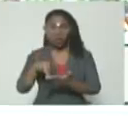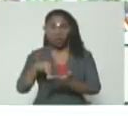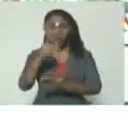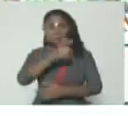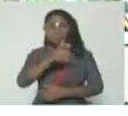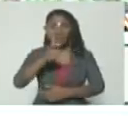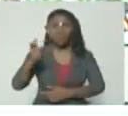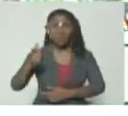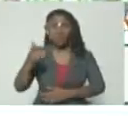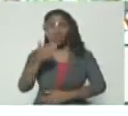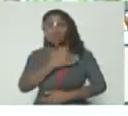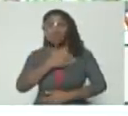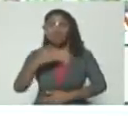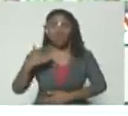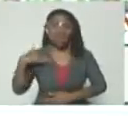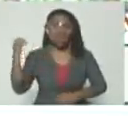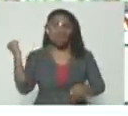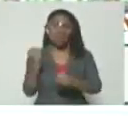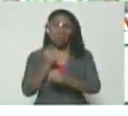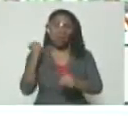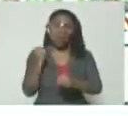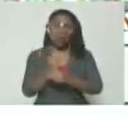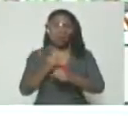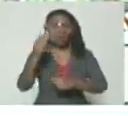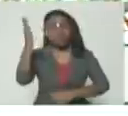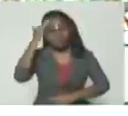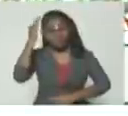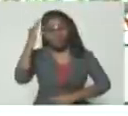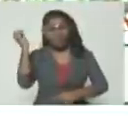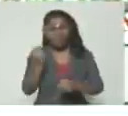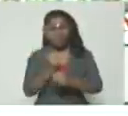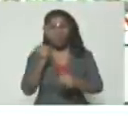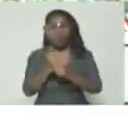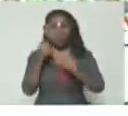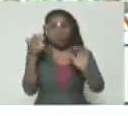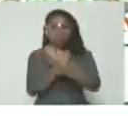gente que quiere trabajar y que sabe trabajar.